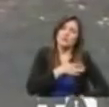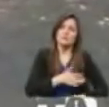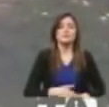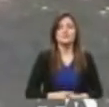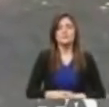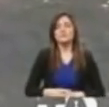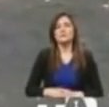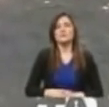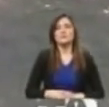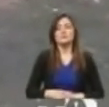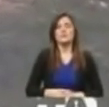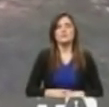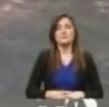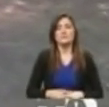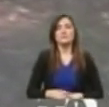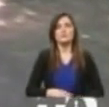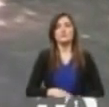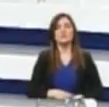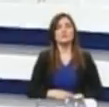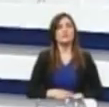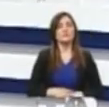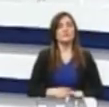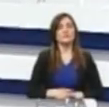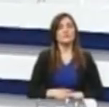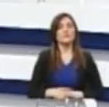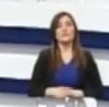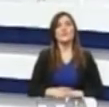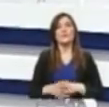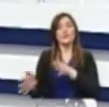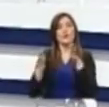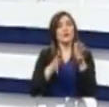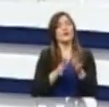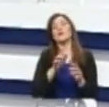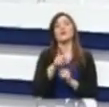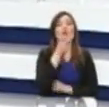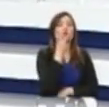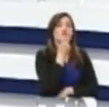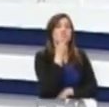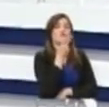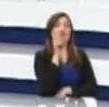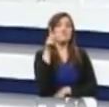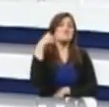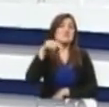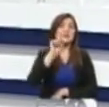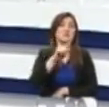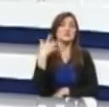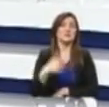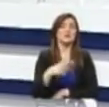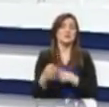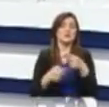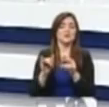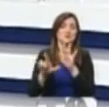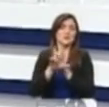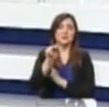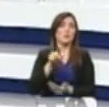autoridades. Johanna Cañizares, 24 horas. Y al menos 1 millón de cigarrillos de contrabando fueron incautados durante un